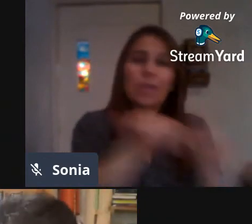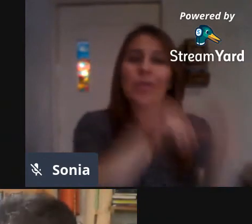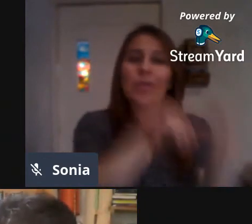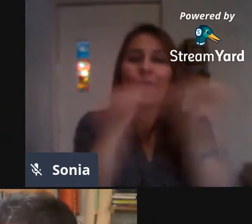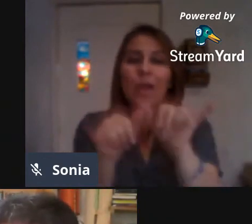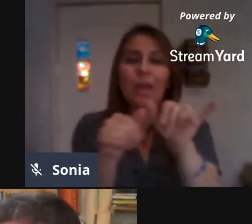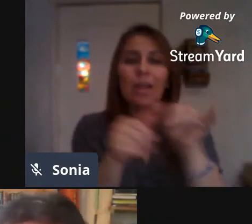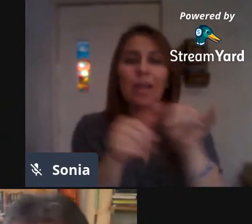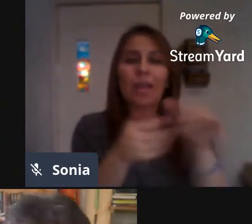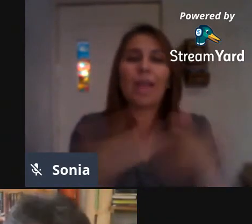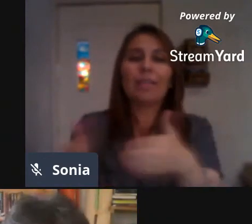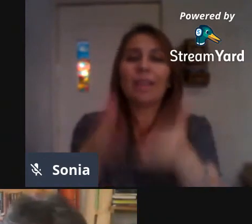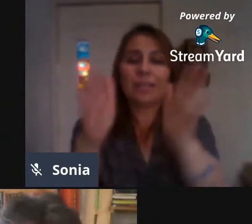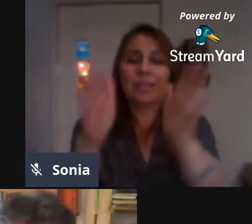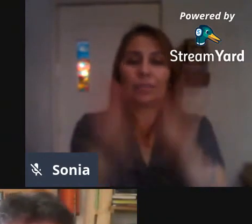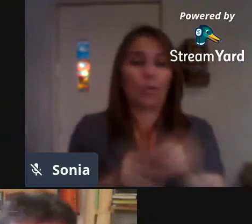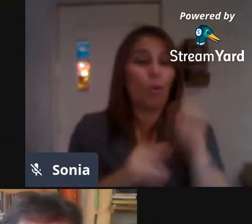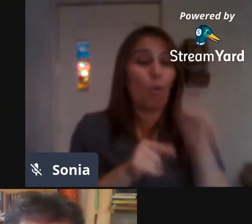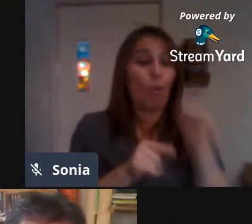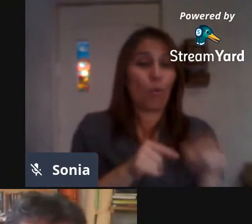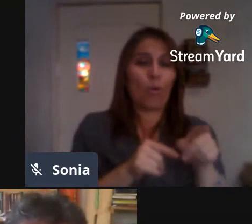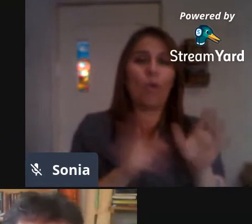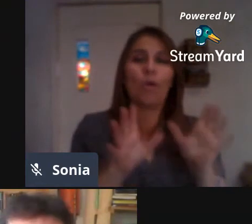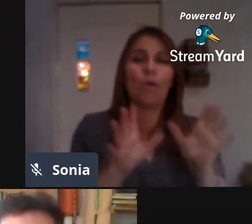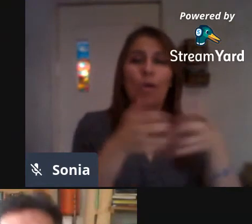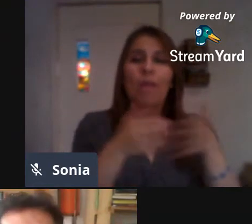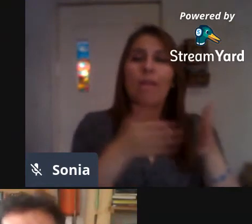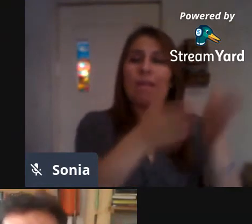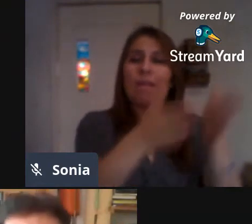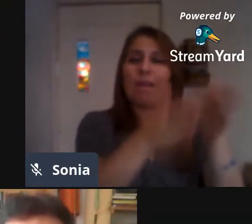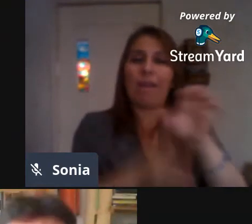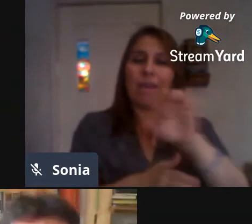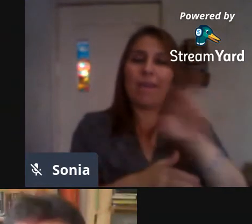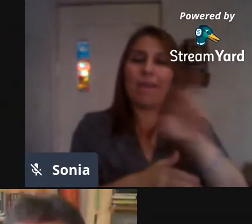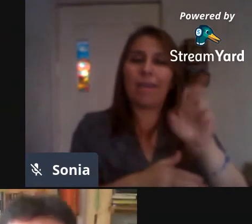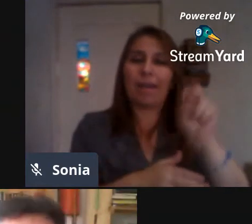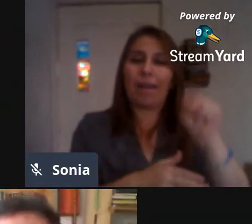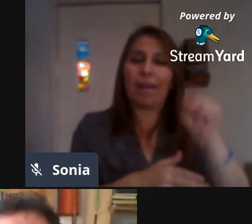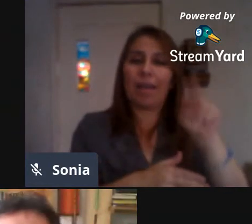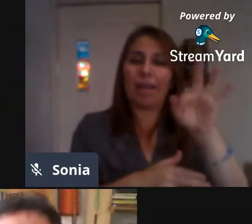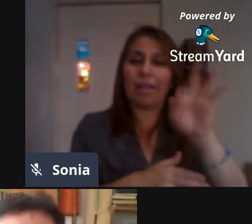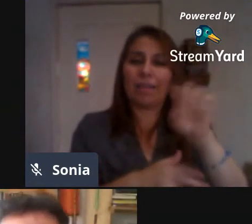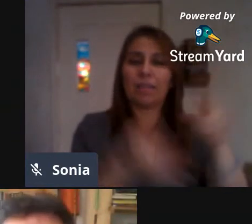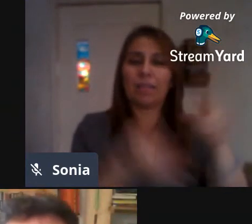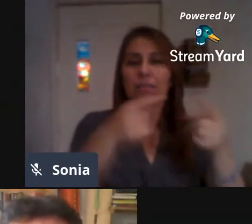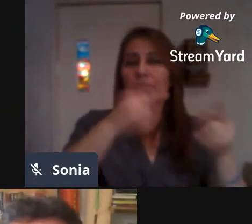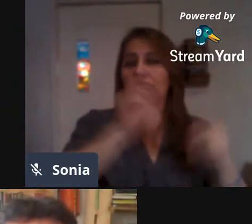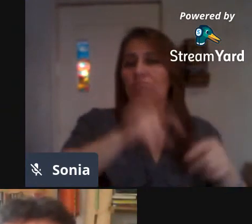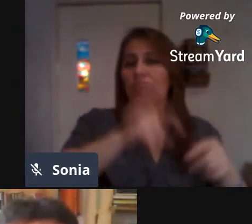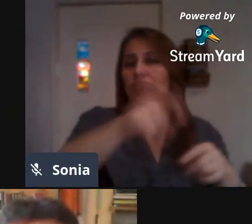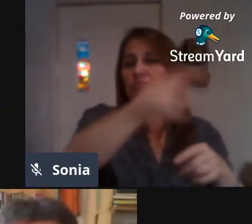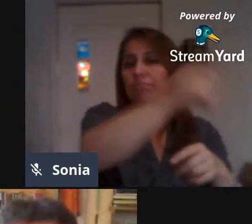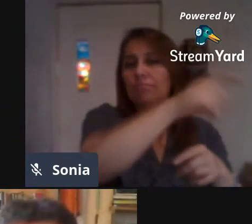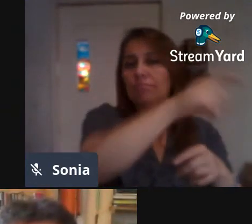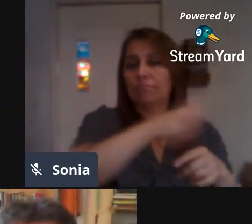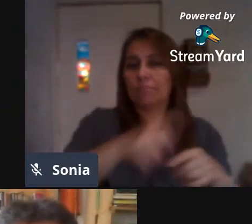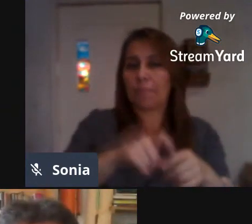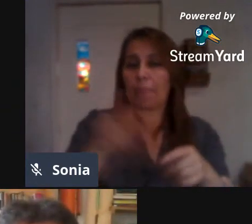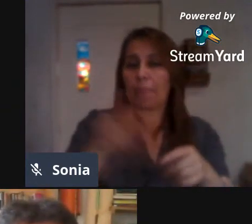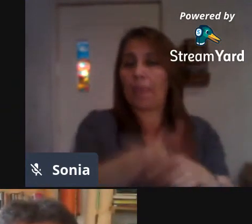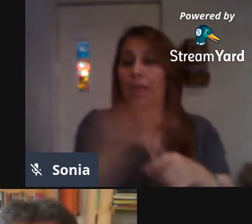errantes el otro de william ospina es como ese regreso un poco a sus tierras colimenses en busca de su